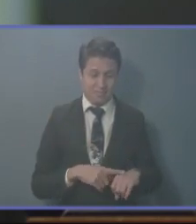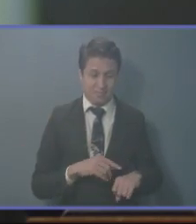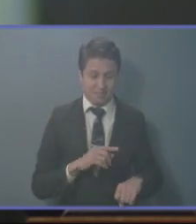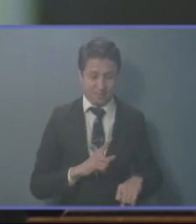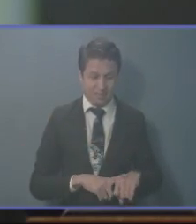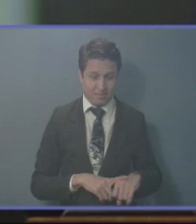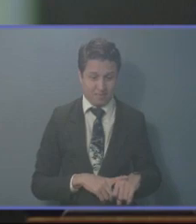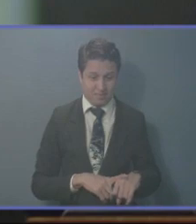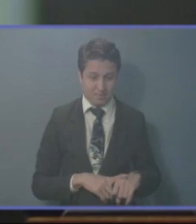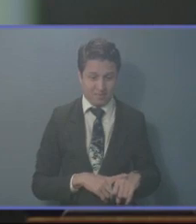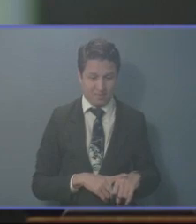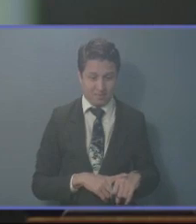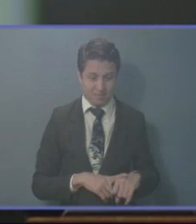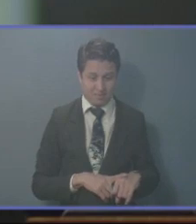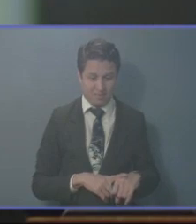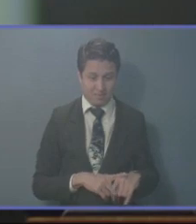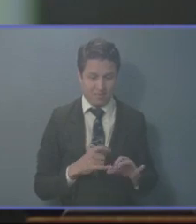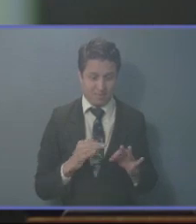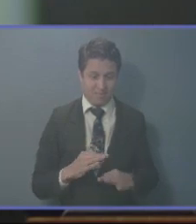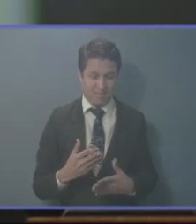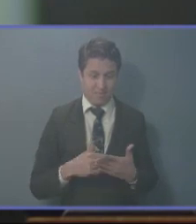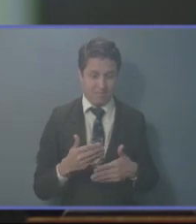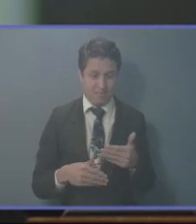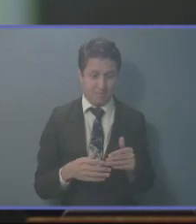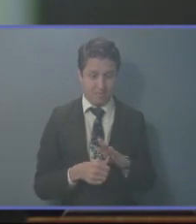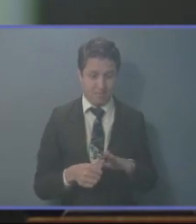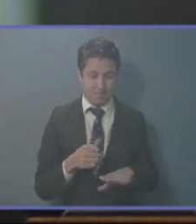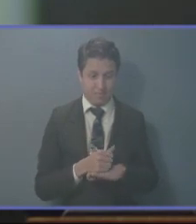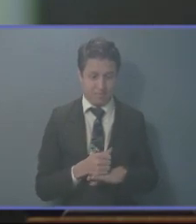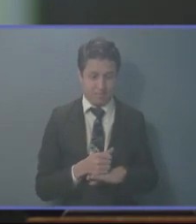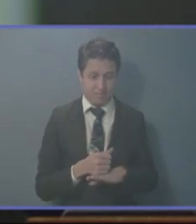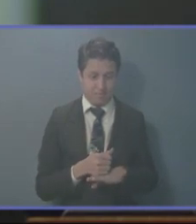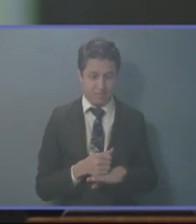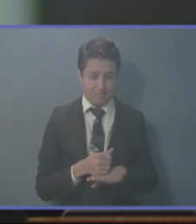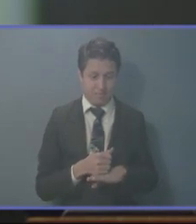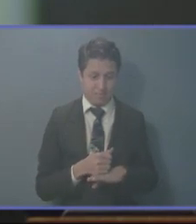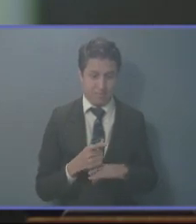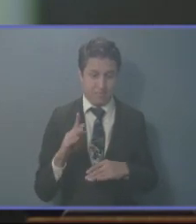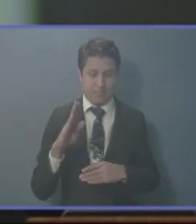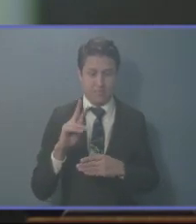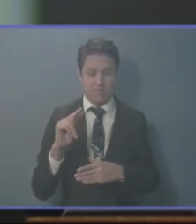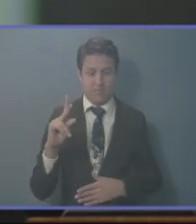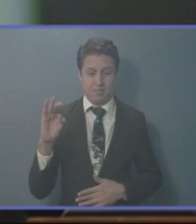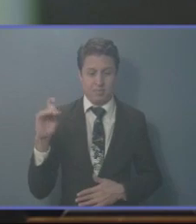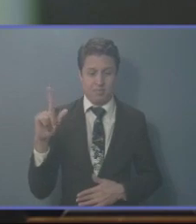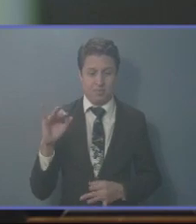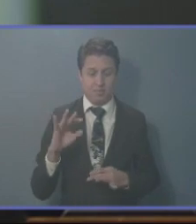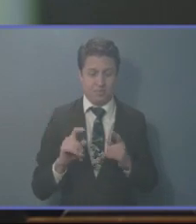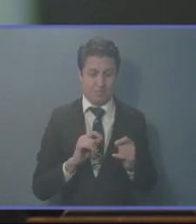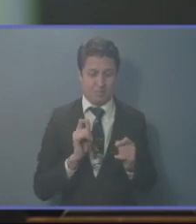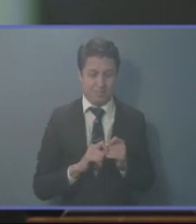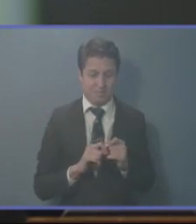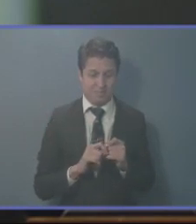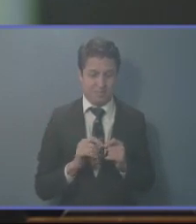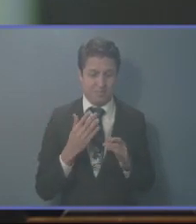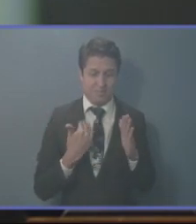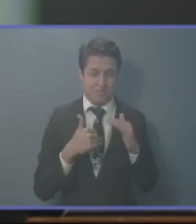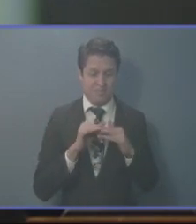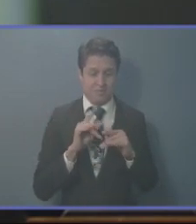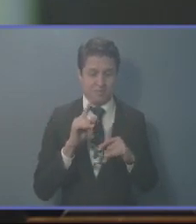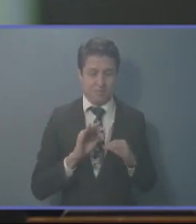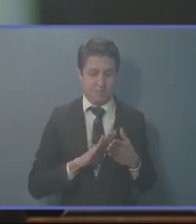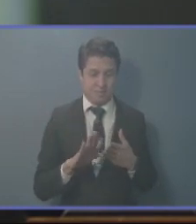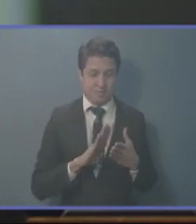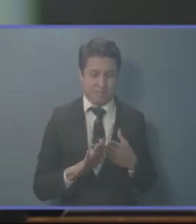12 meses, el cual será administrado por el Banco de Desarrollo de El Salvador, Bandesal. Para determinar el monto máximo a desembolsar